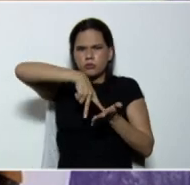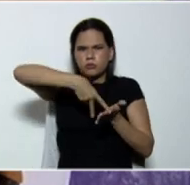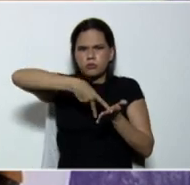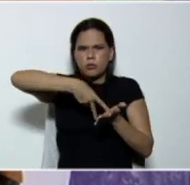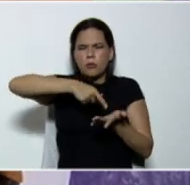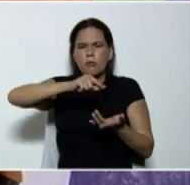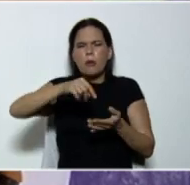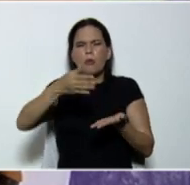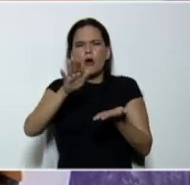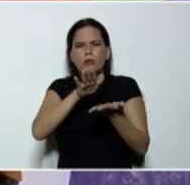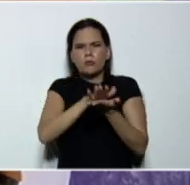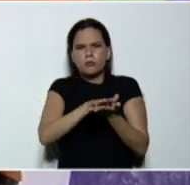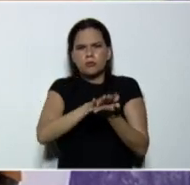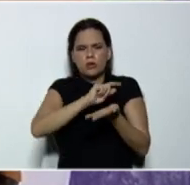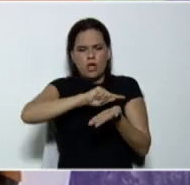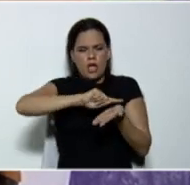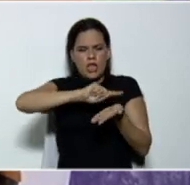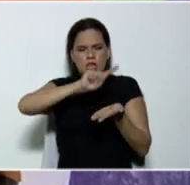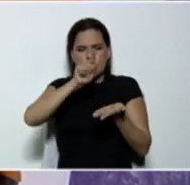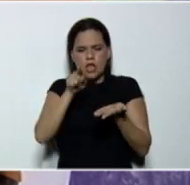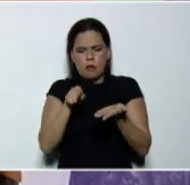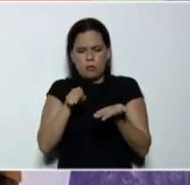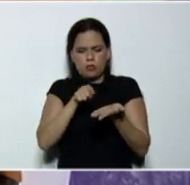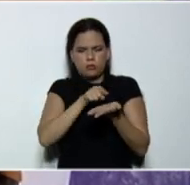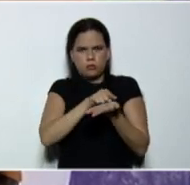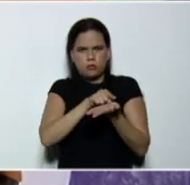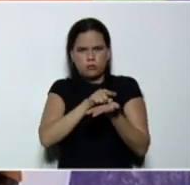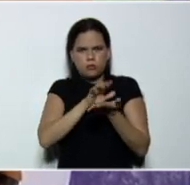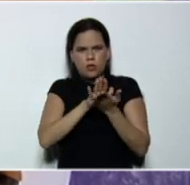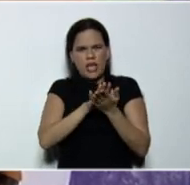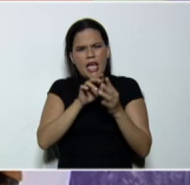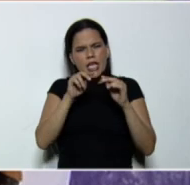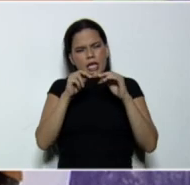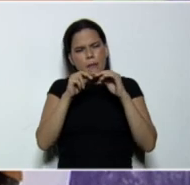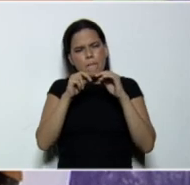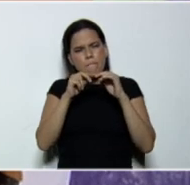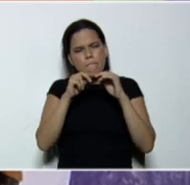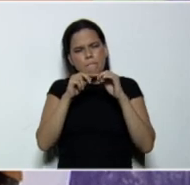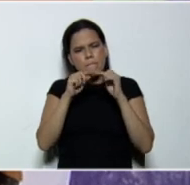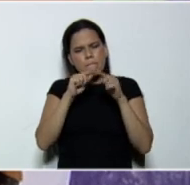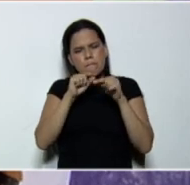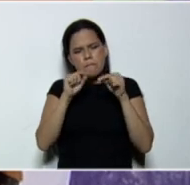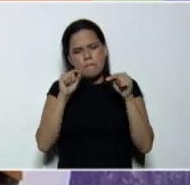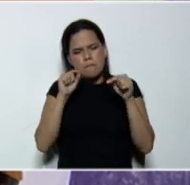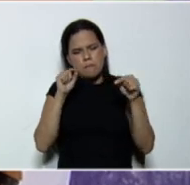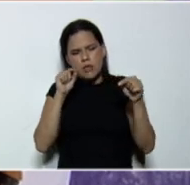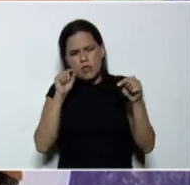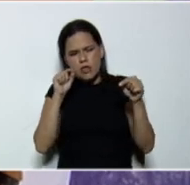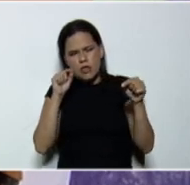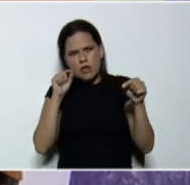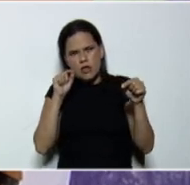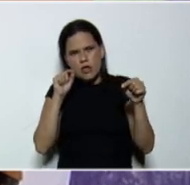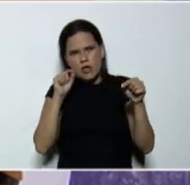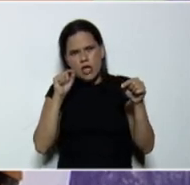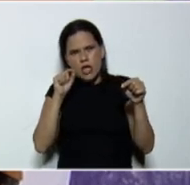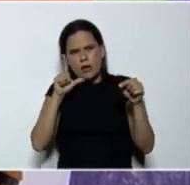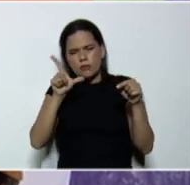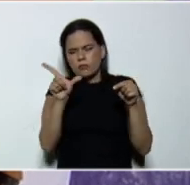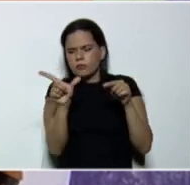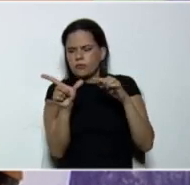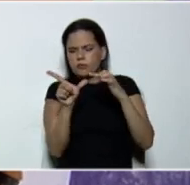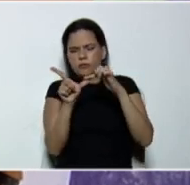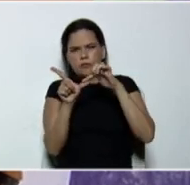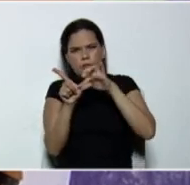a ubicar un transportador en todo el centro. Heiler, ¿Cuántos grados tiene